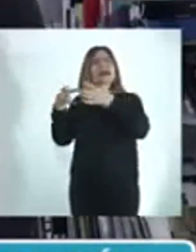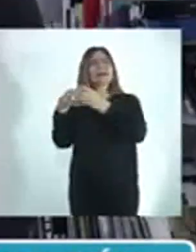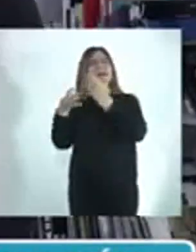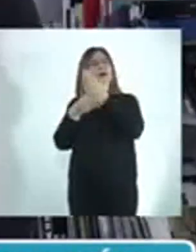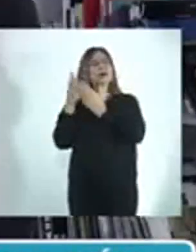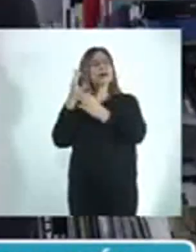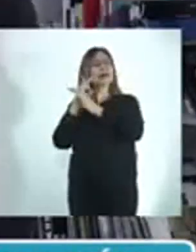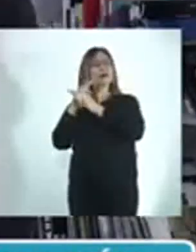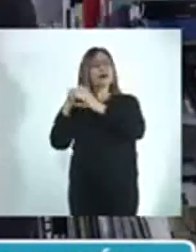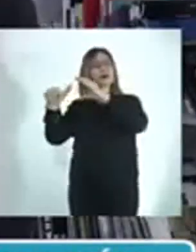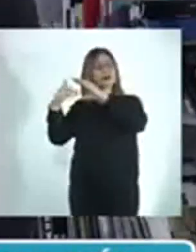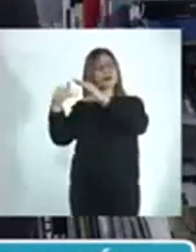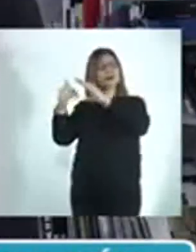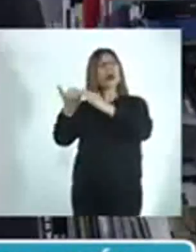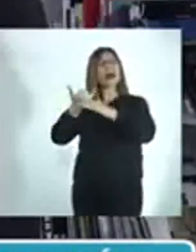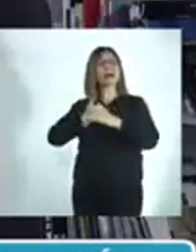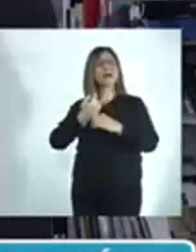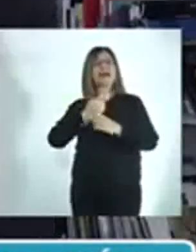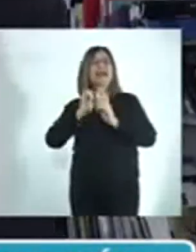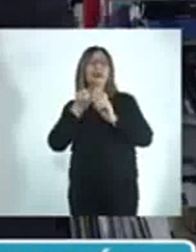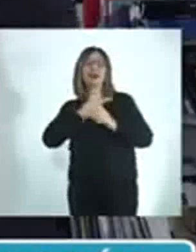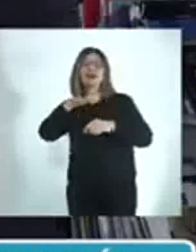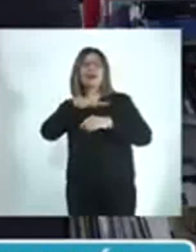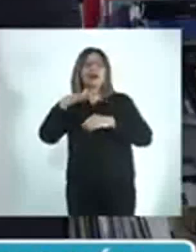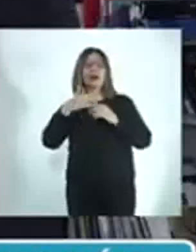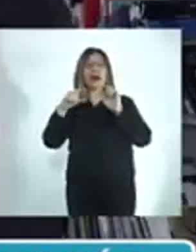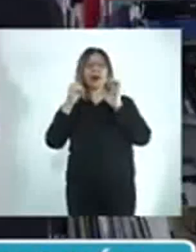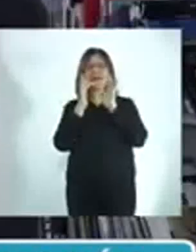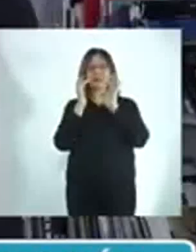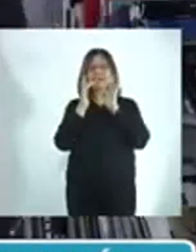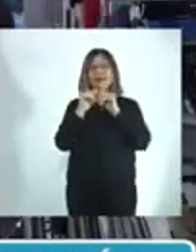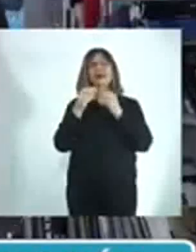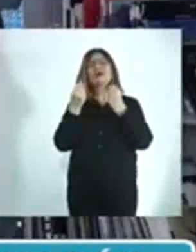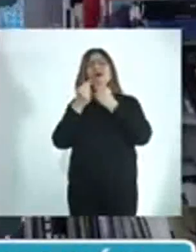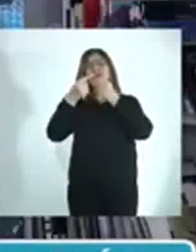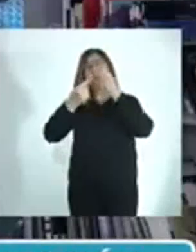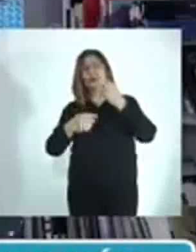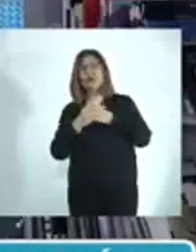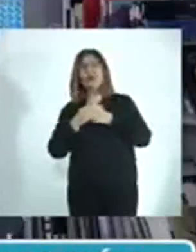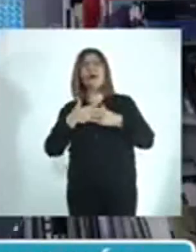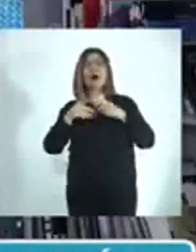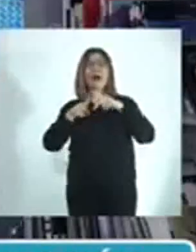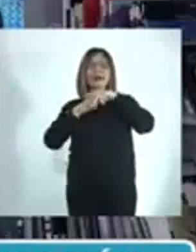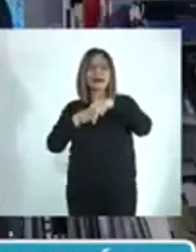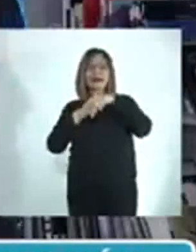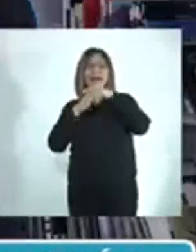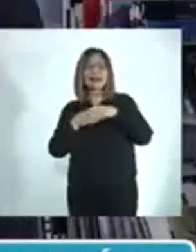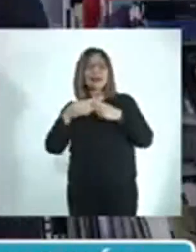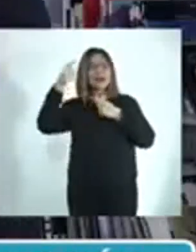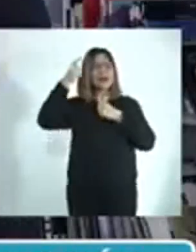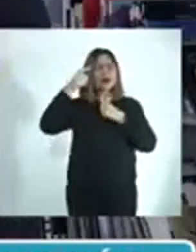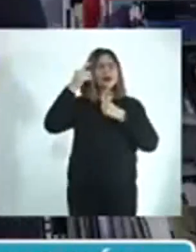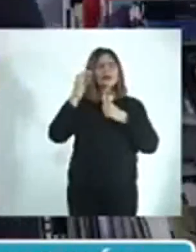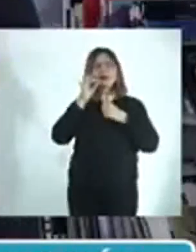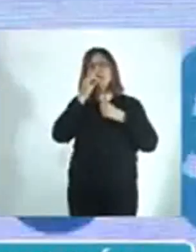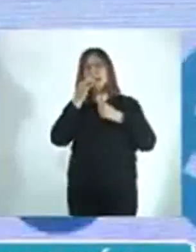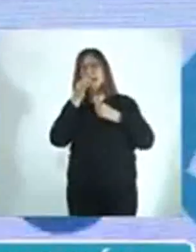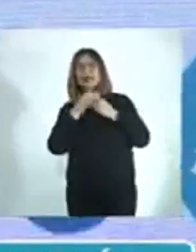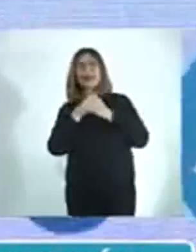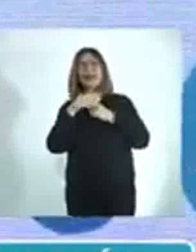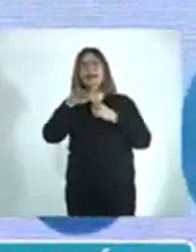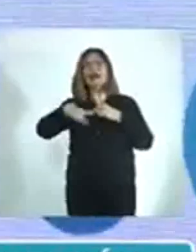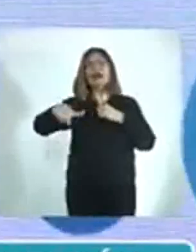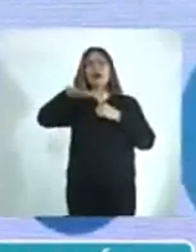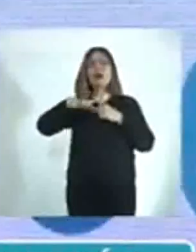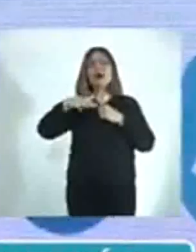están conectados desde Graneros, Concepción, Villa Chicligasta, Villa Medina también, presente. Vamos a